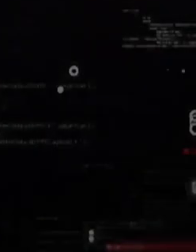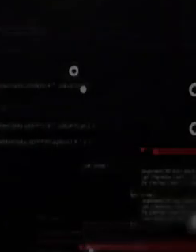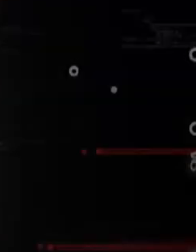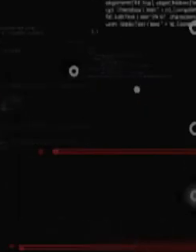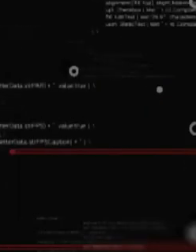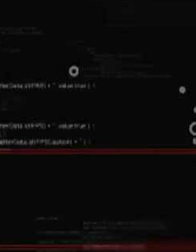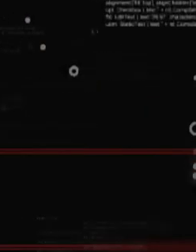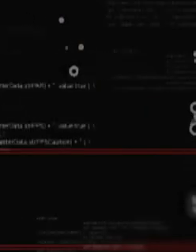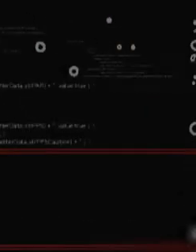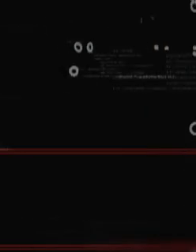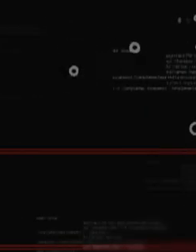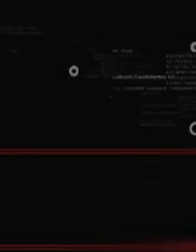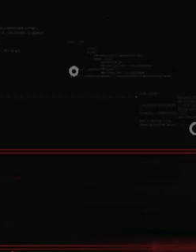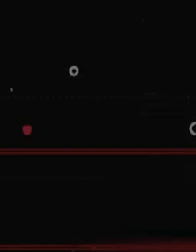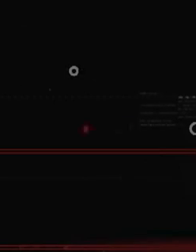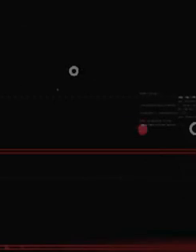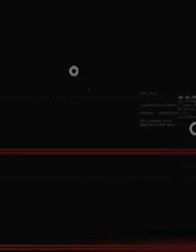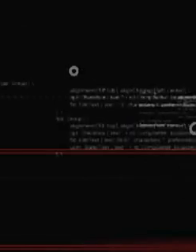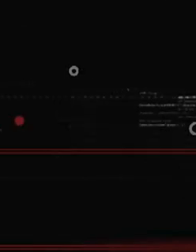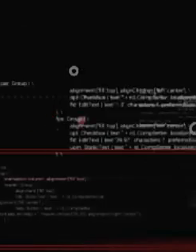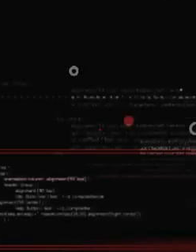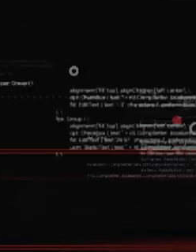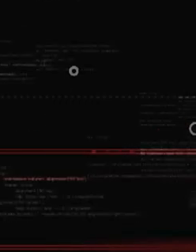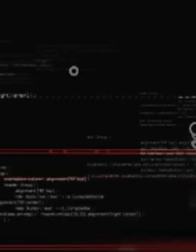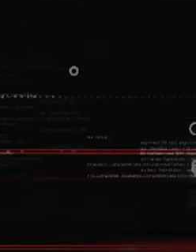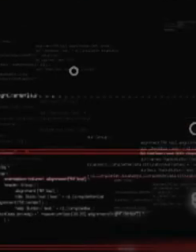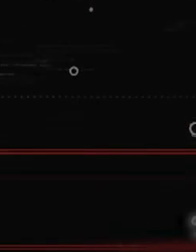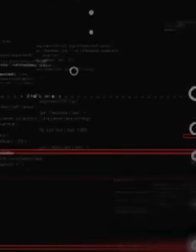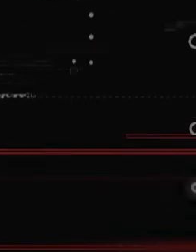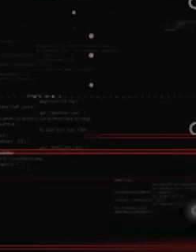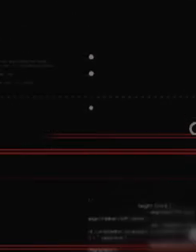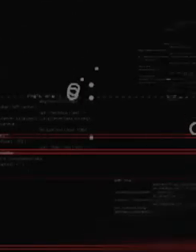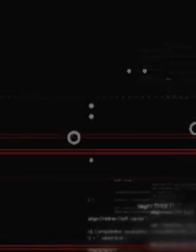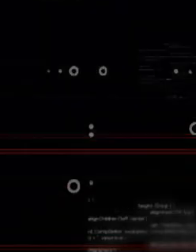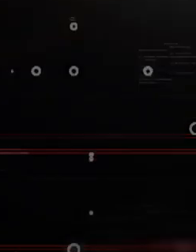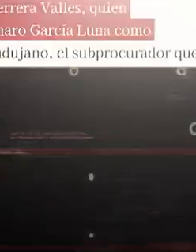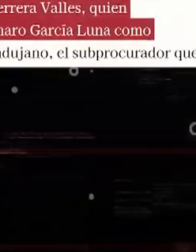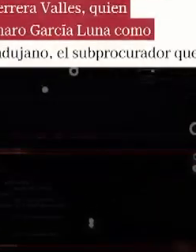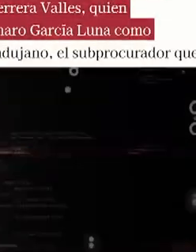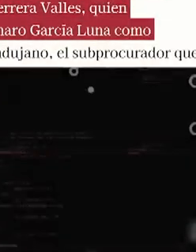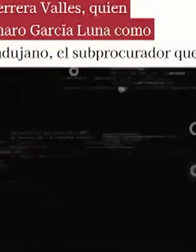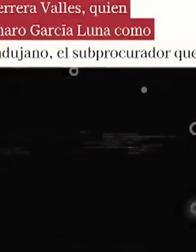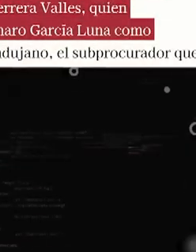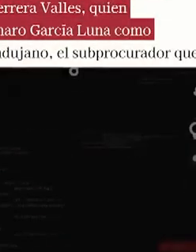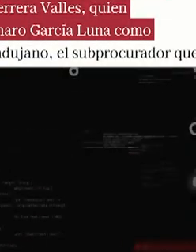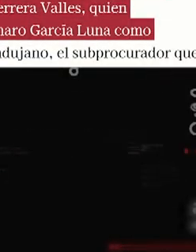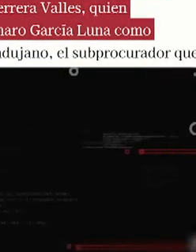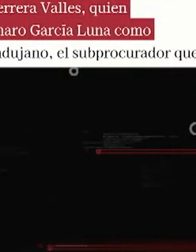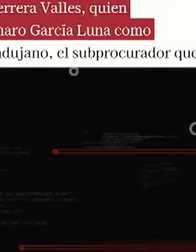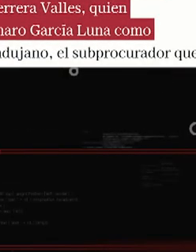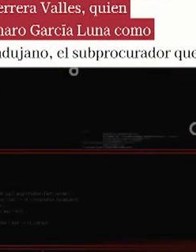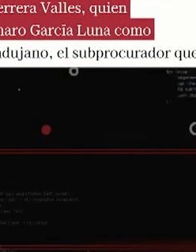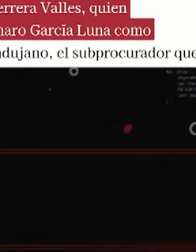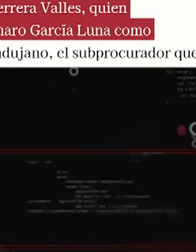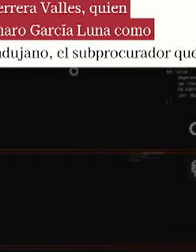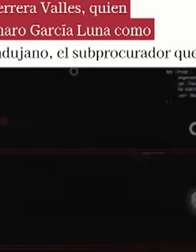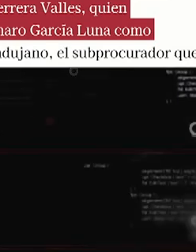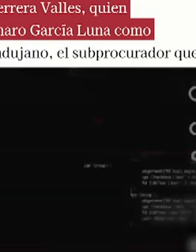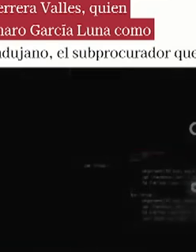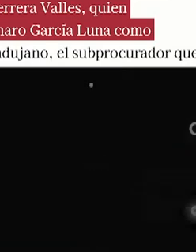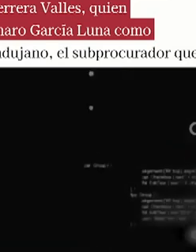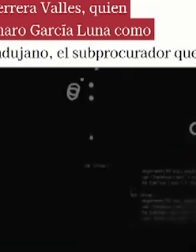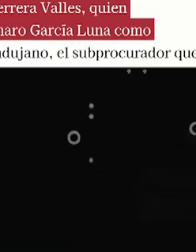Tomás Ángeles y el ex policía federal Javier Herrera Valles, cuyos casos se derrumbaron. En ese mismo